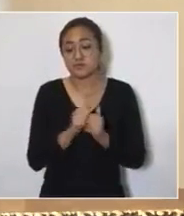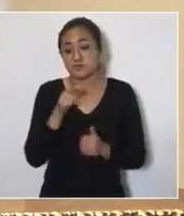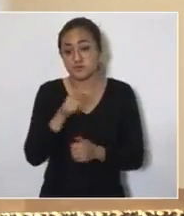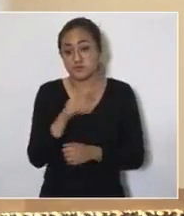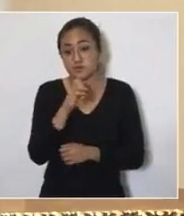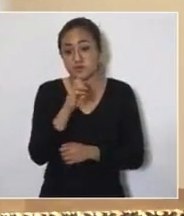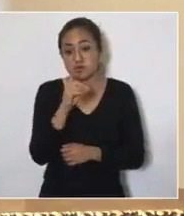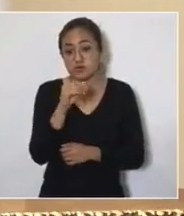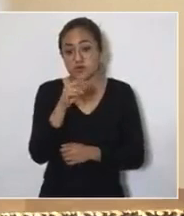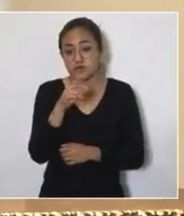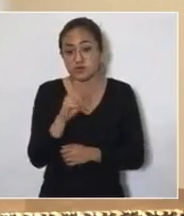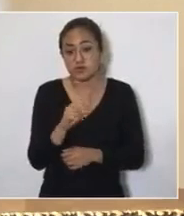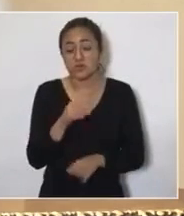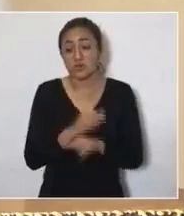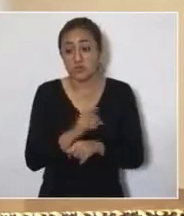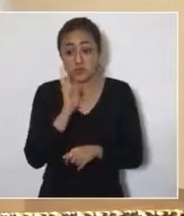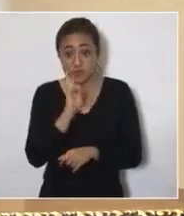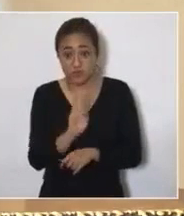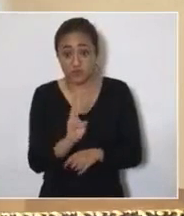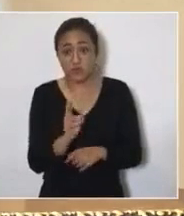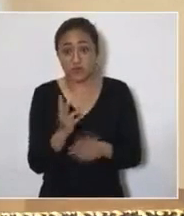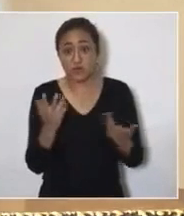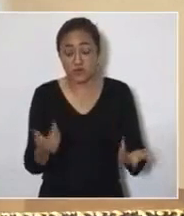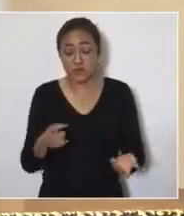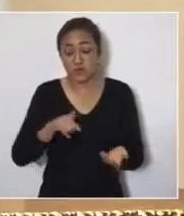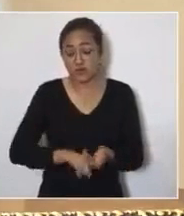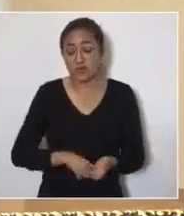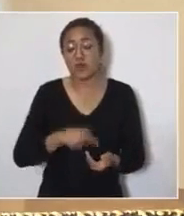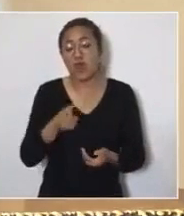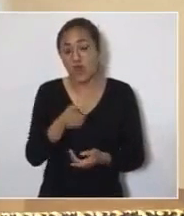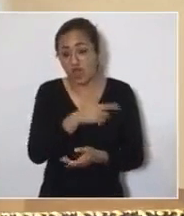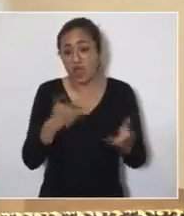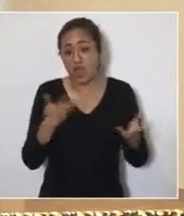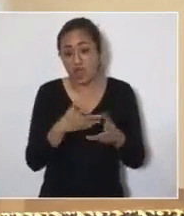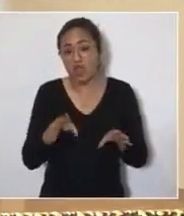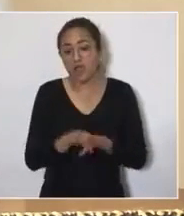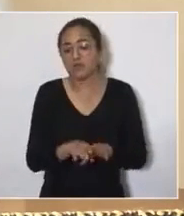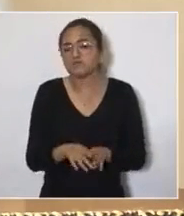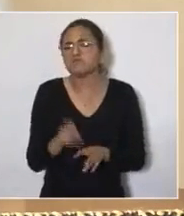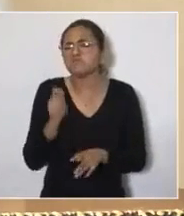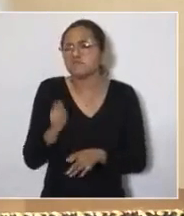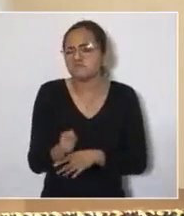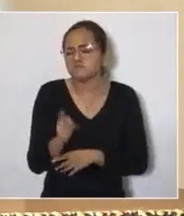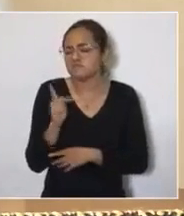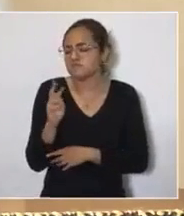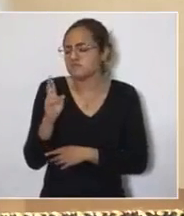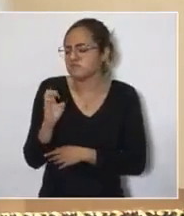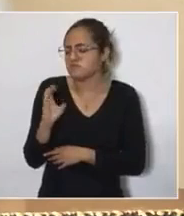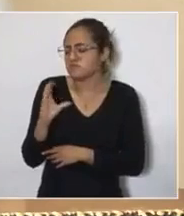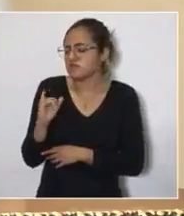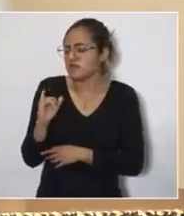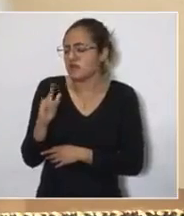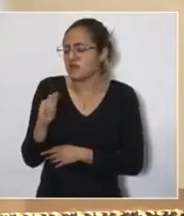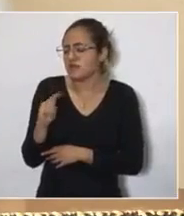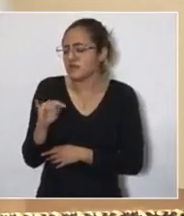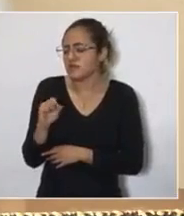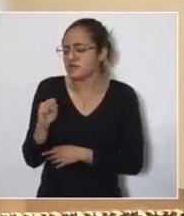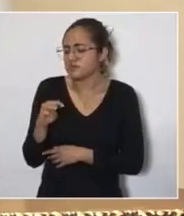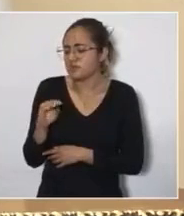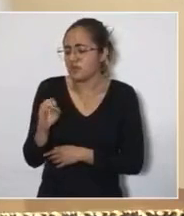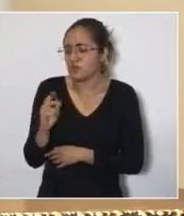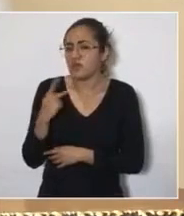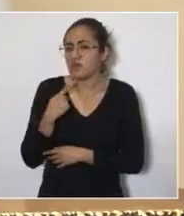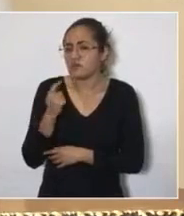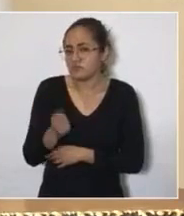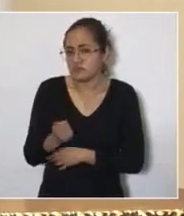Ahora hay que ver a Eduardo Rivera en el estado haciendo proselitismo político por lo menos yo